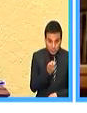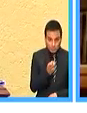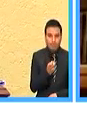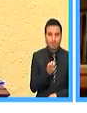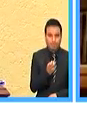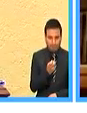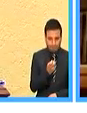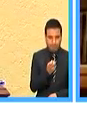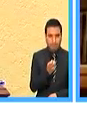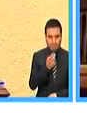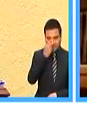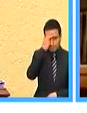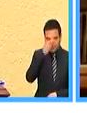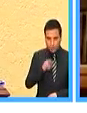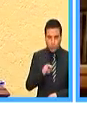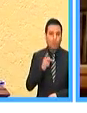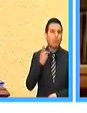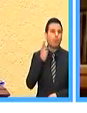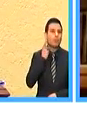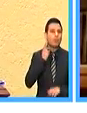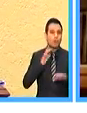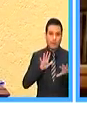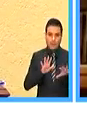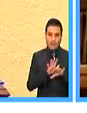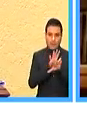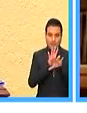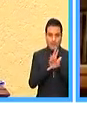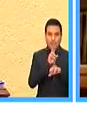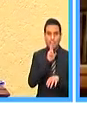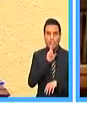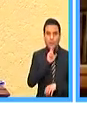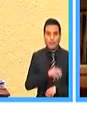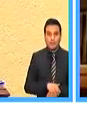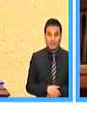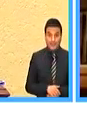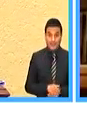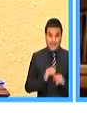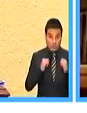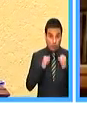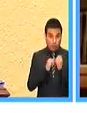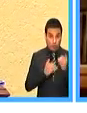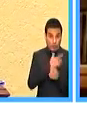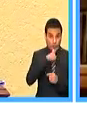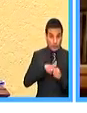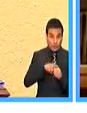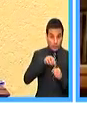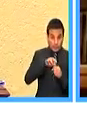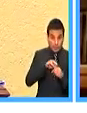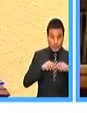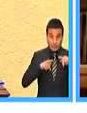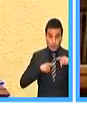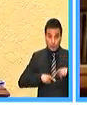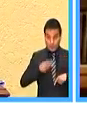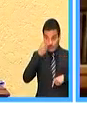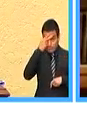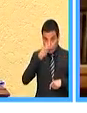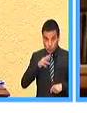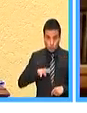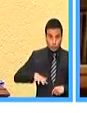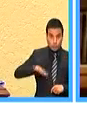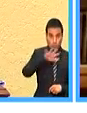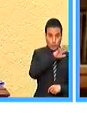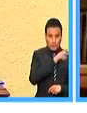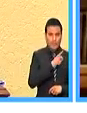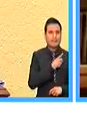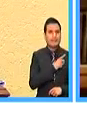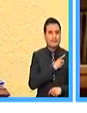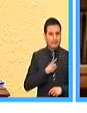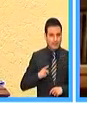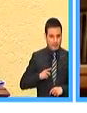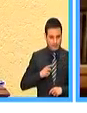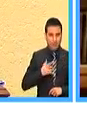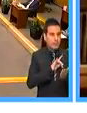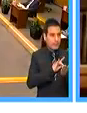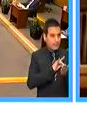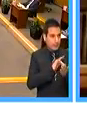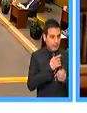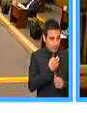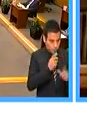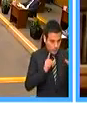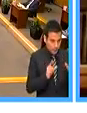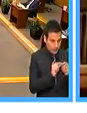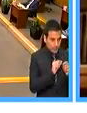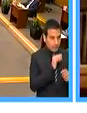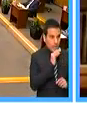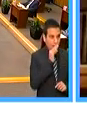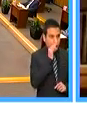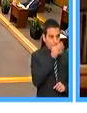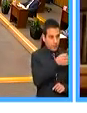le nombró la única autoridad fiscalizadora en materia electoral en el país y cuando se